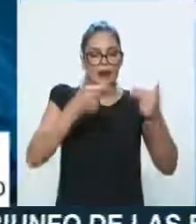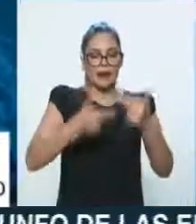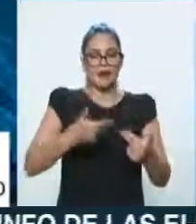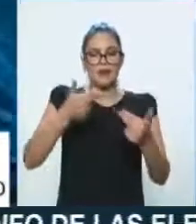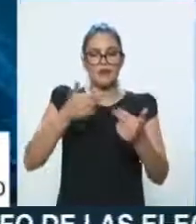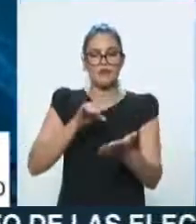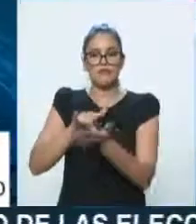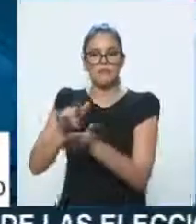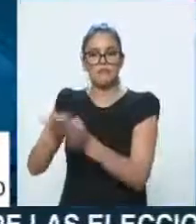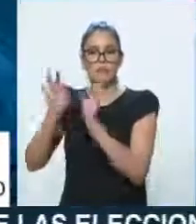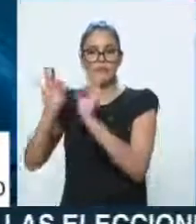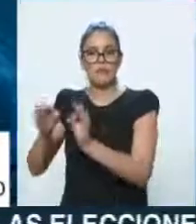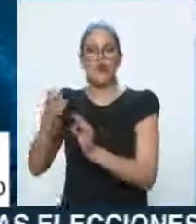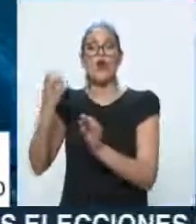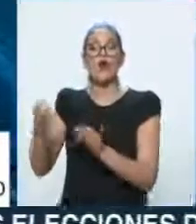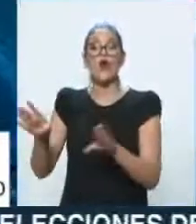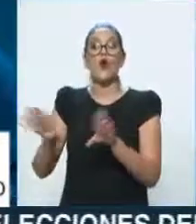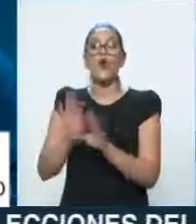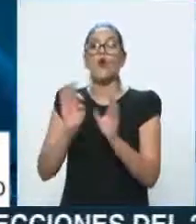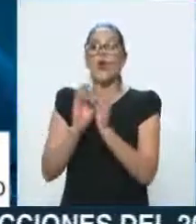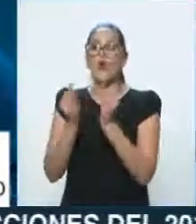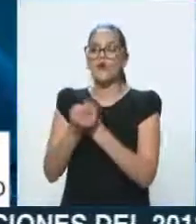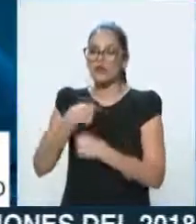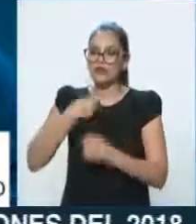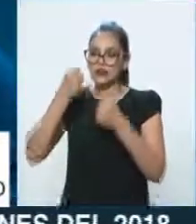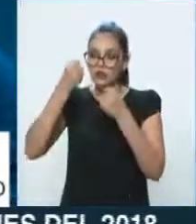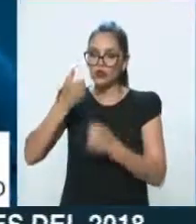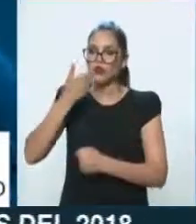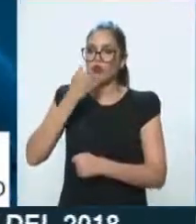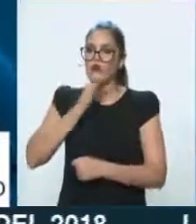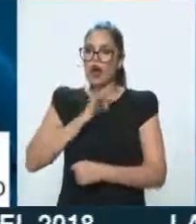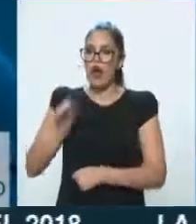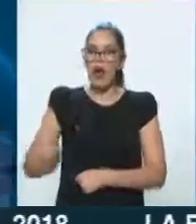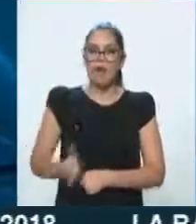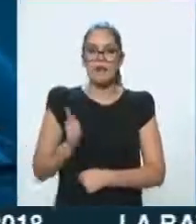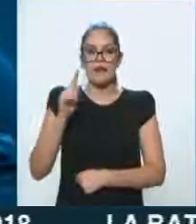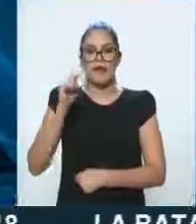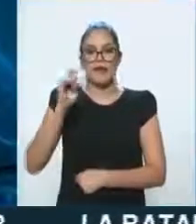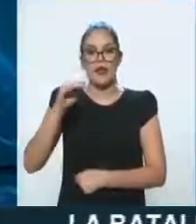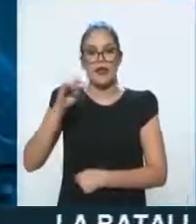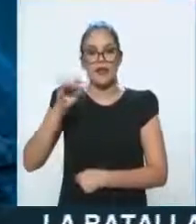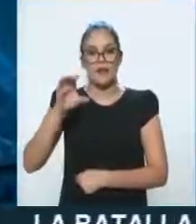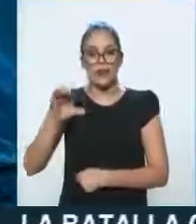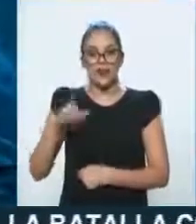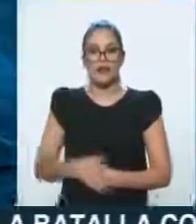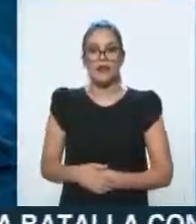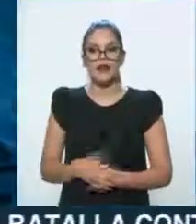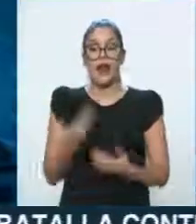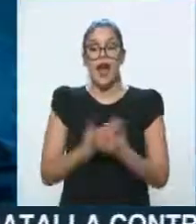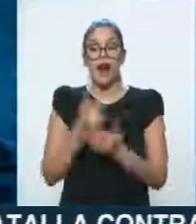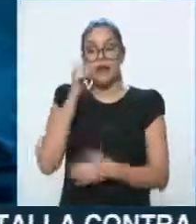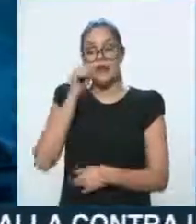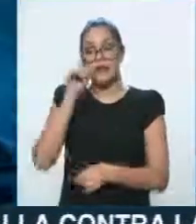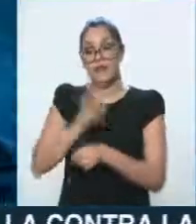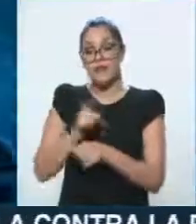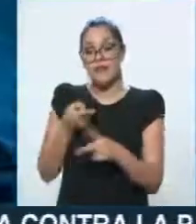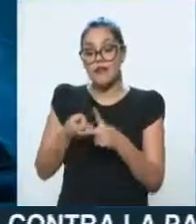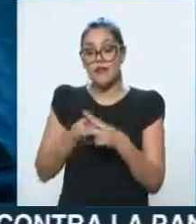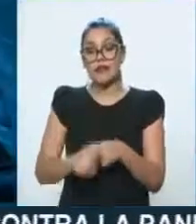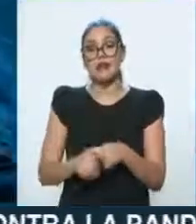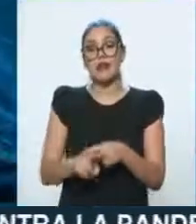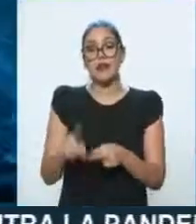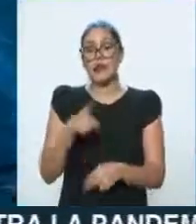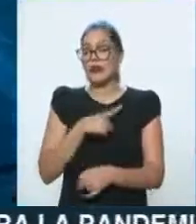Esa es la manera en la que de verdad vamos a poder aprovechar el TEMEC. Y para que entre en vigor el día de mañana se han tenido que discutir y de